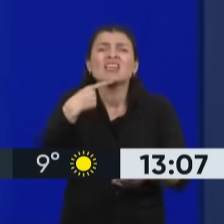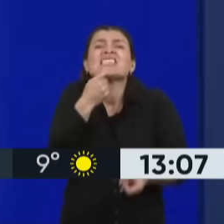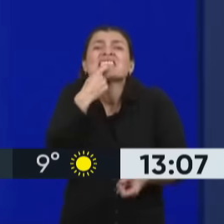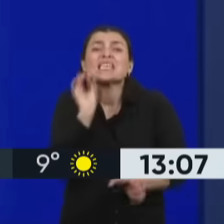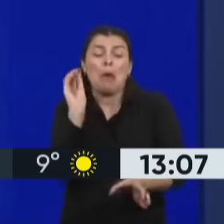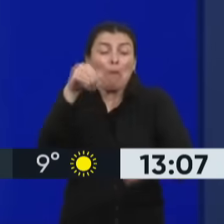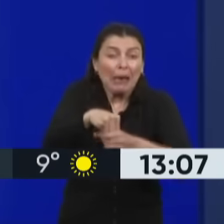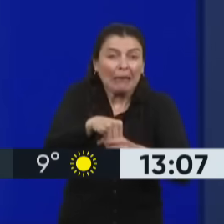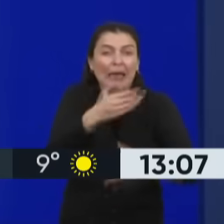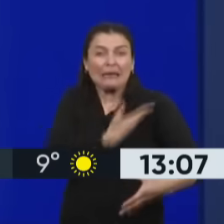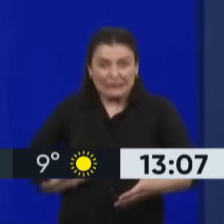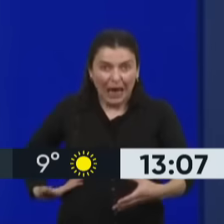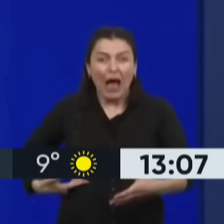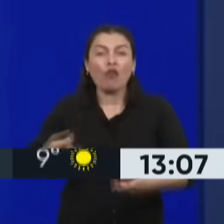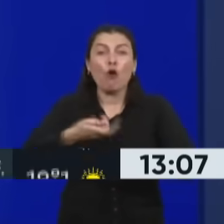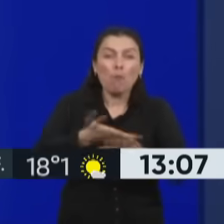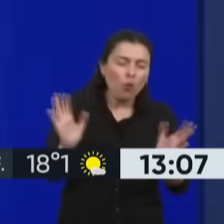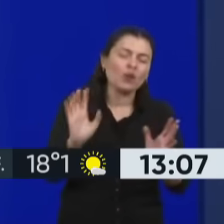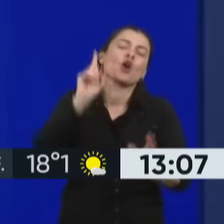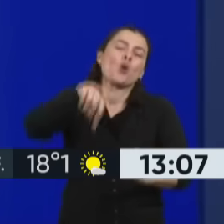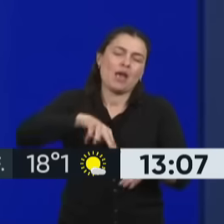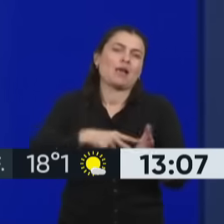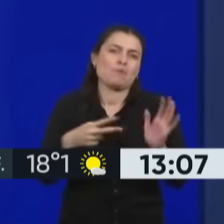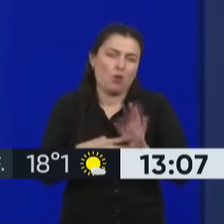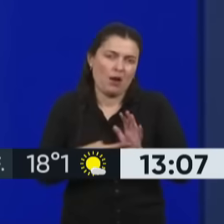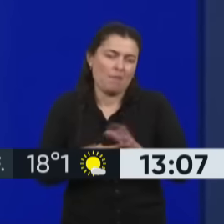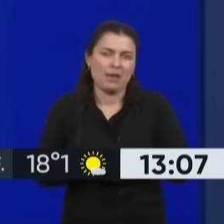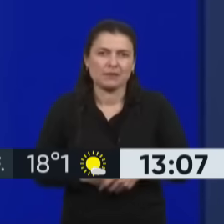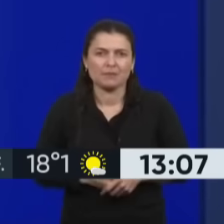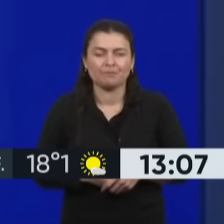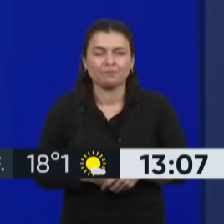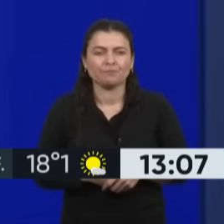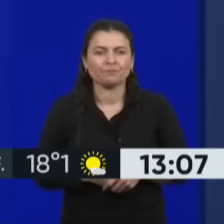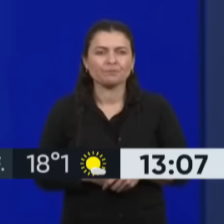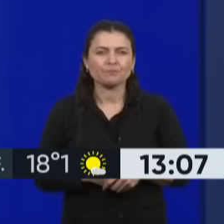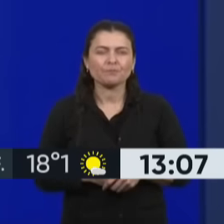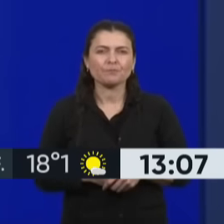es la antesala de un fuerte crecimiento económico.